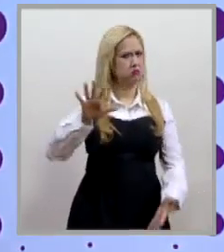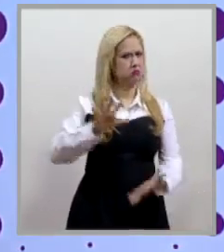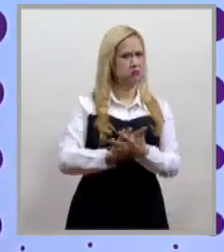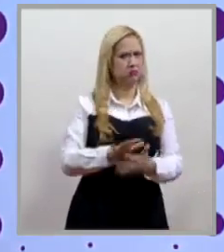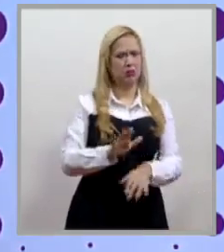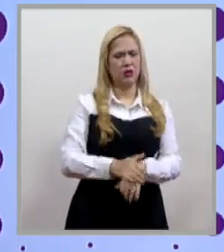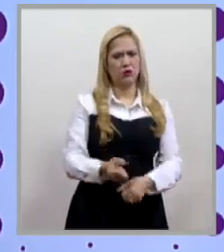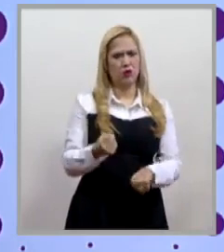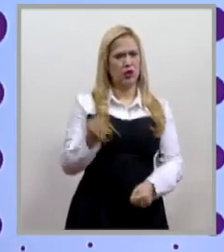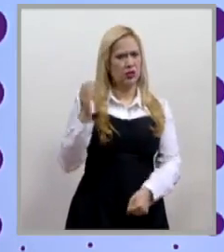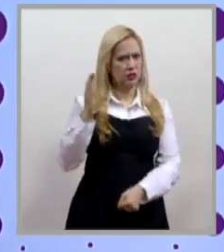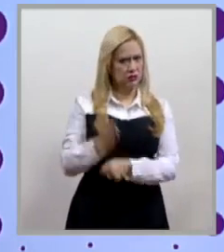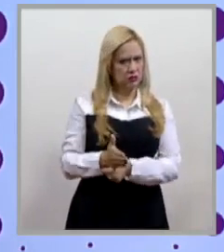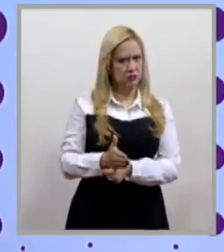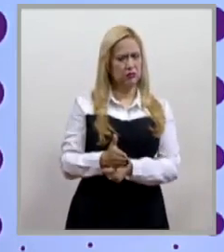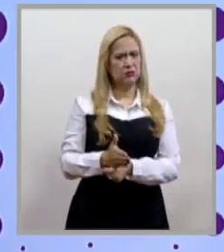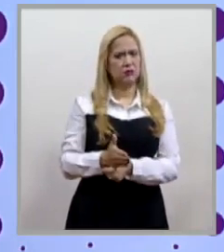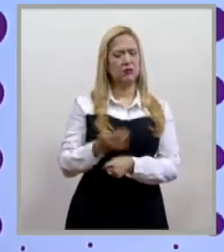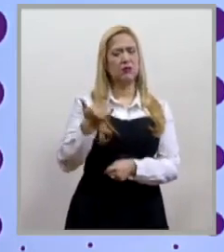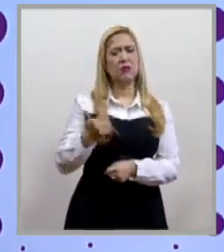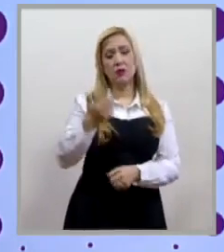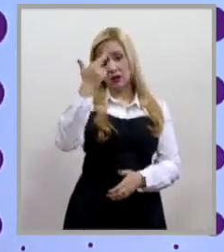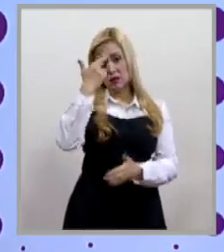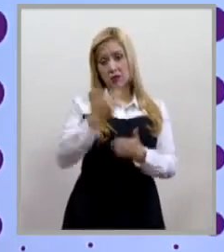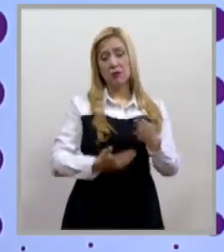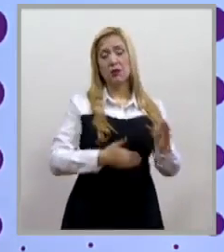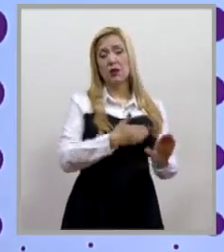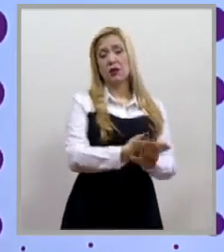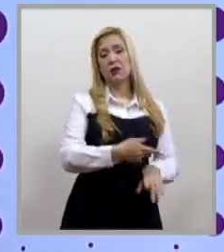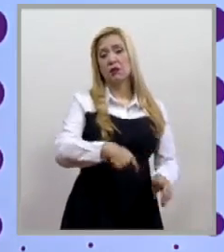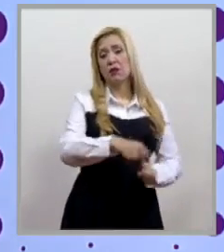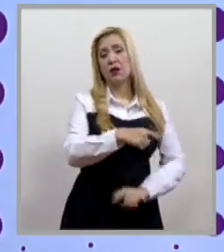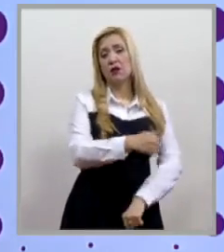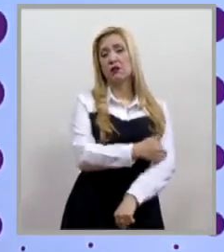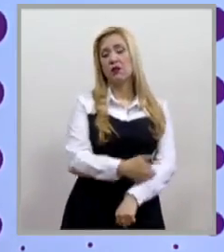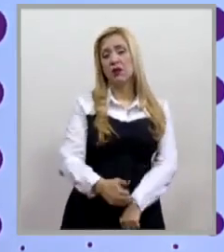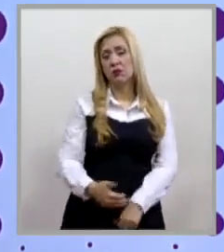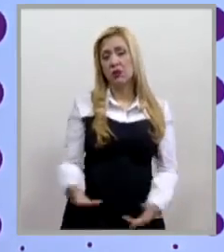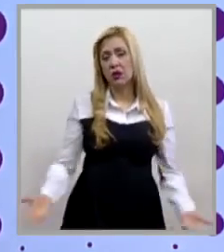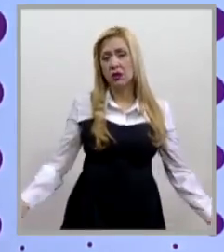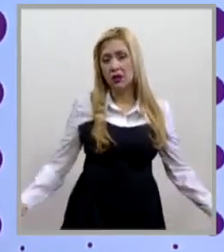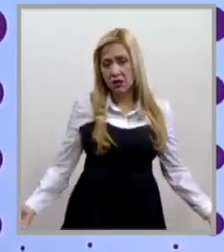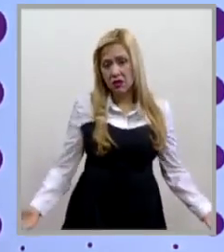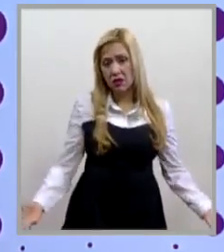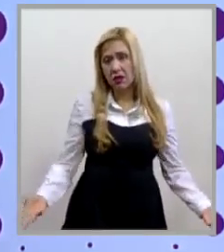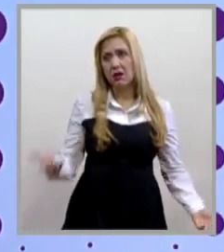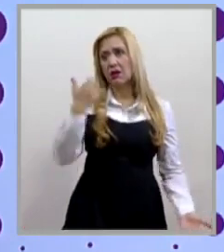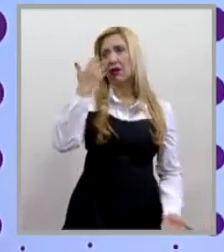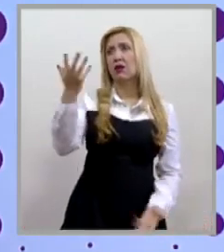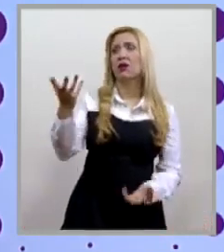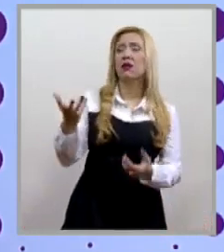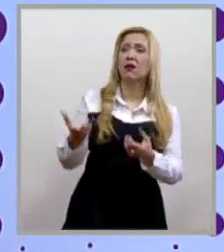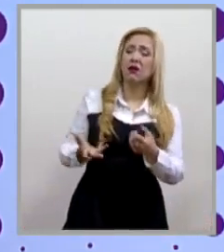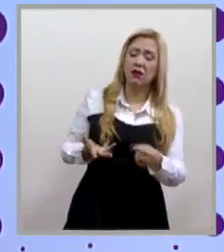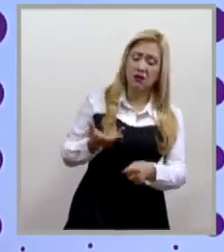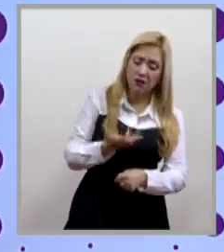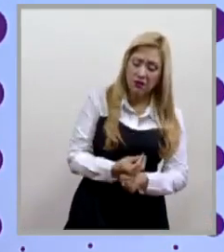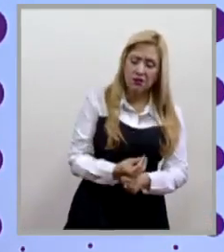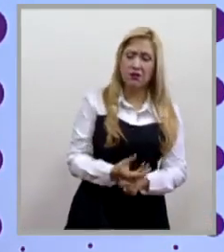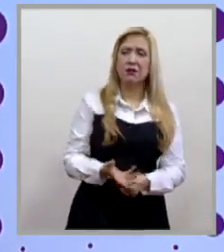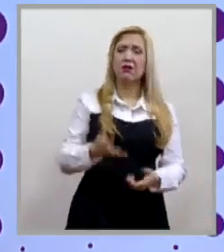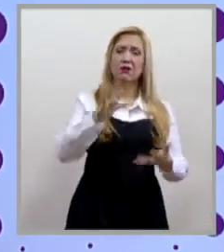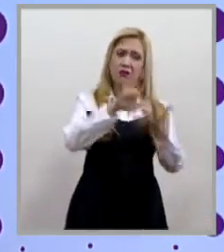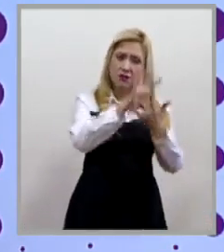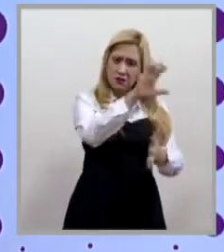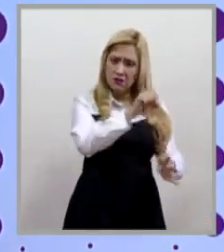víctimas es conveniente, ¿por qué? Porque las víctimas exigen una reparación, las víctimas indirectas frente a la imposibilidad ya de la restitución de la